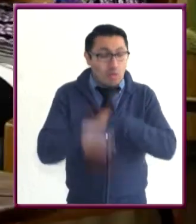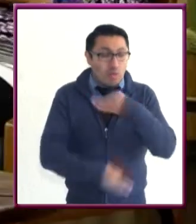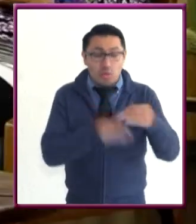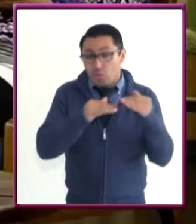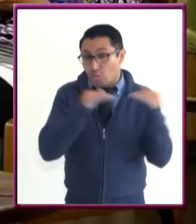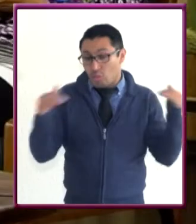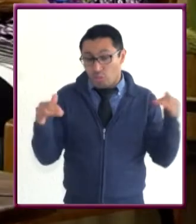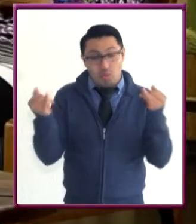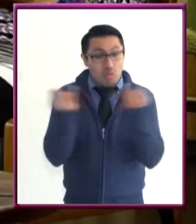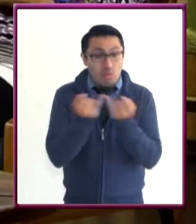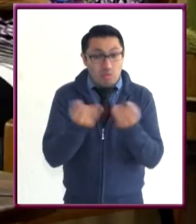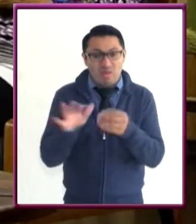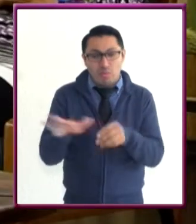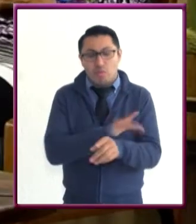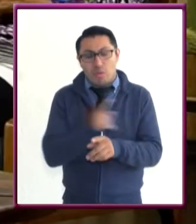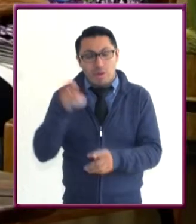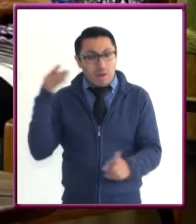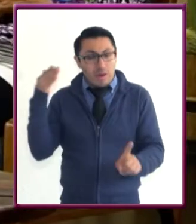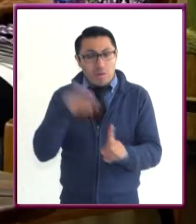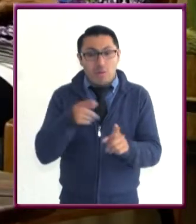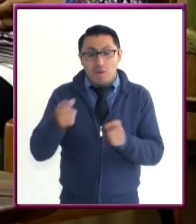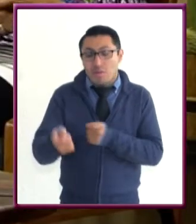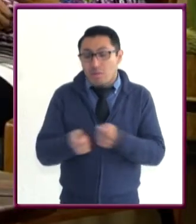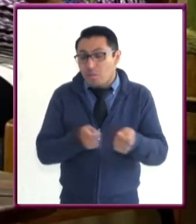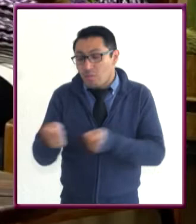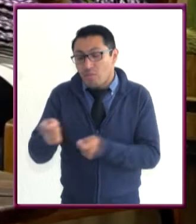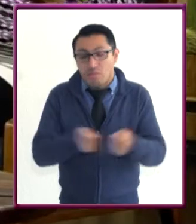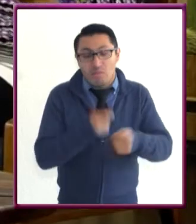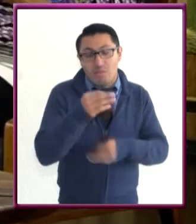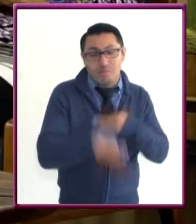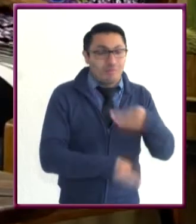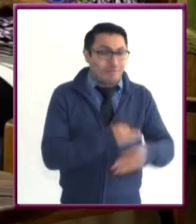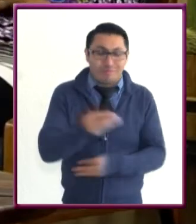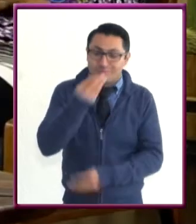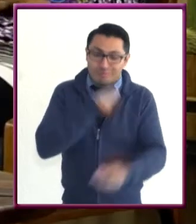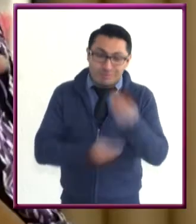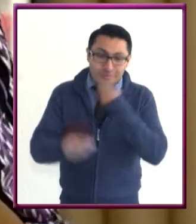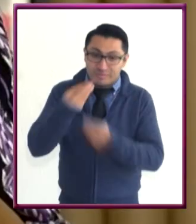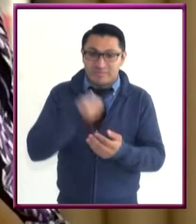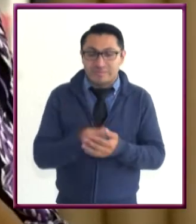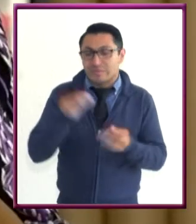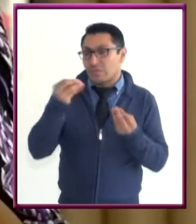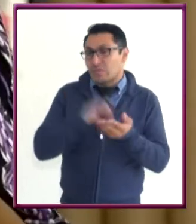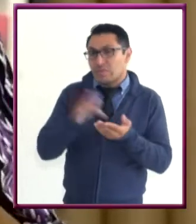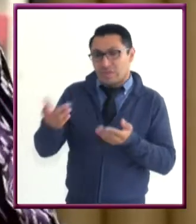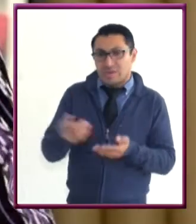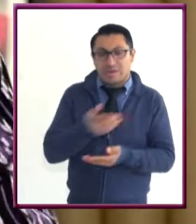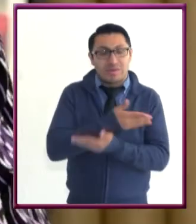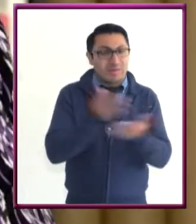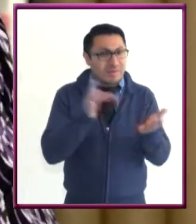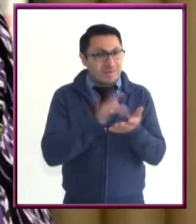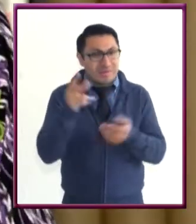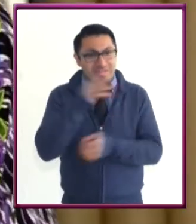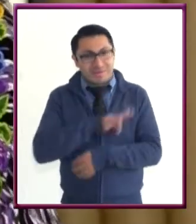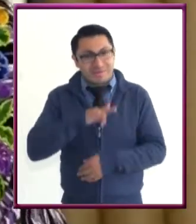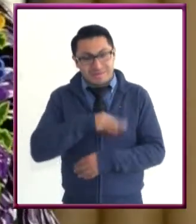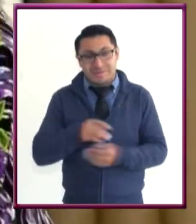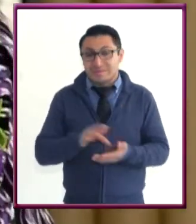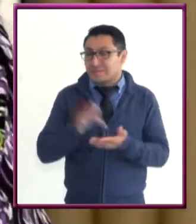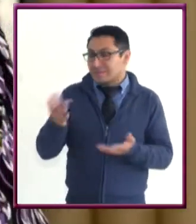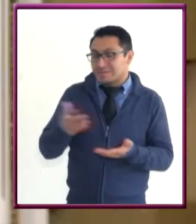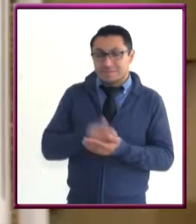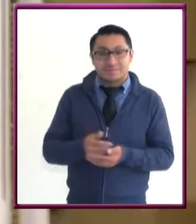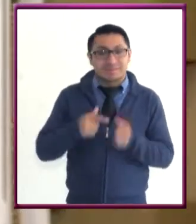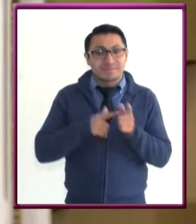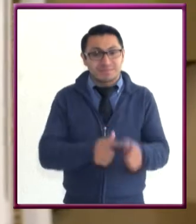parejo, porque ellos buscan controlar a través de las semillas todo el sistema alimentario. Adelita, muchísimas gracias. A ustedes, felicidades.